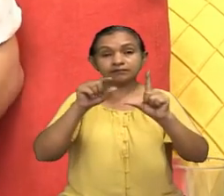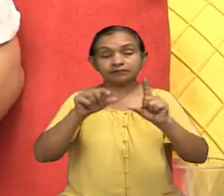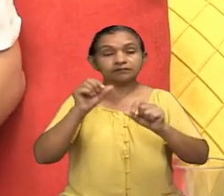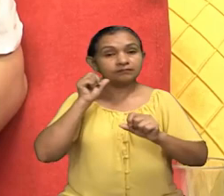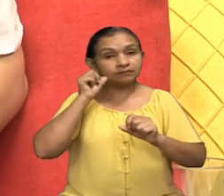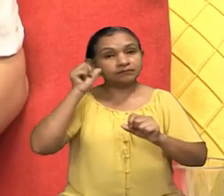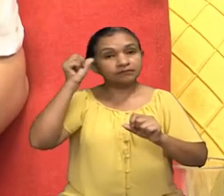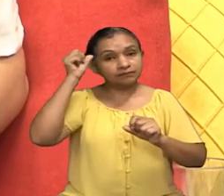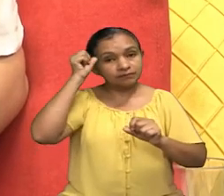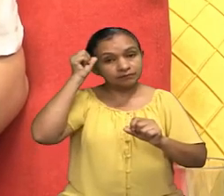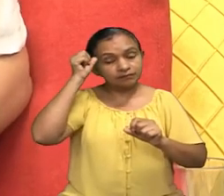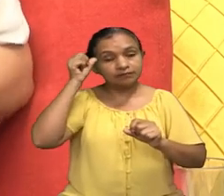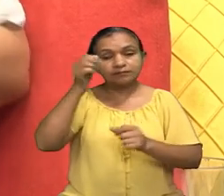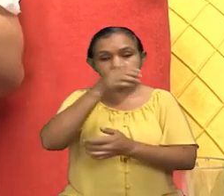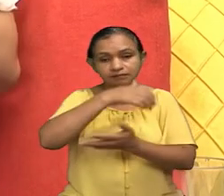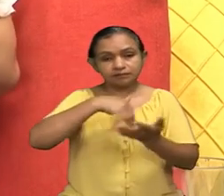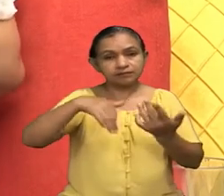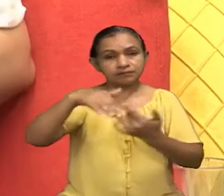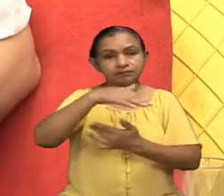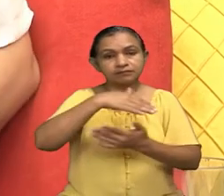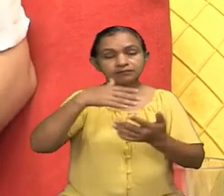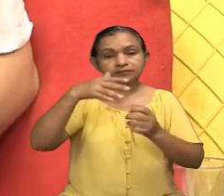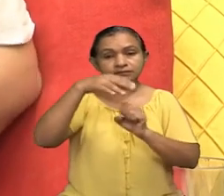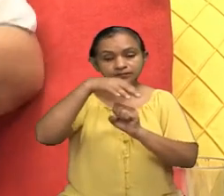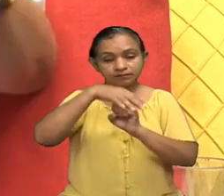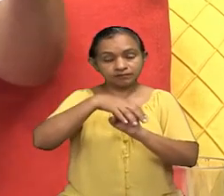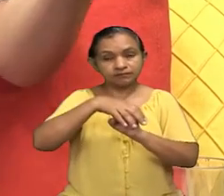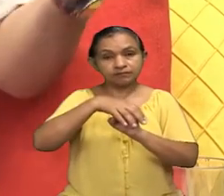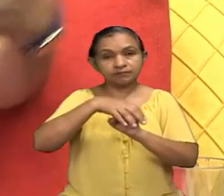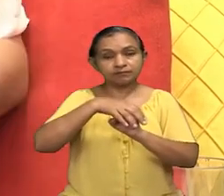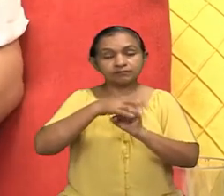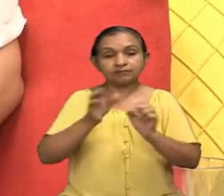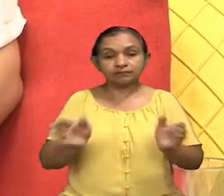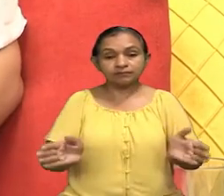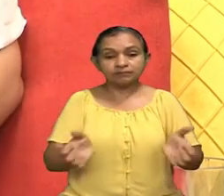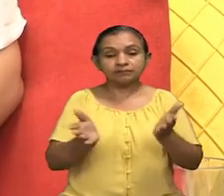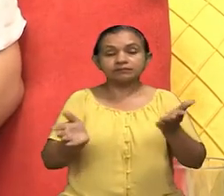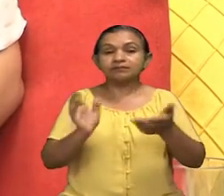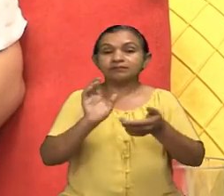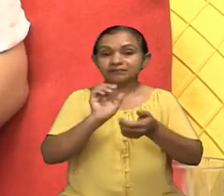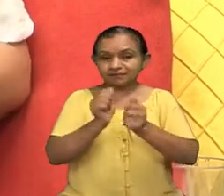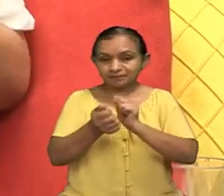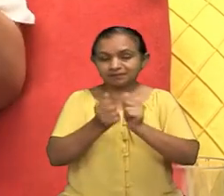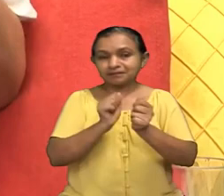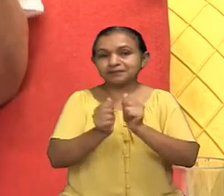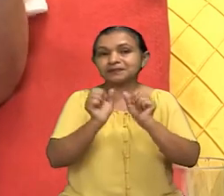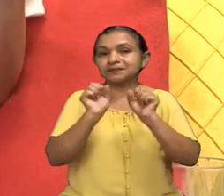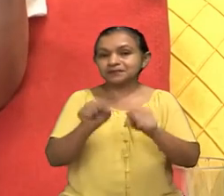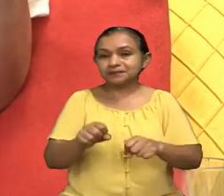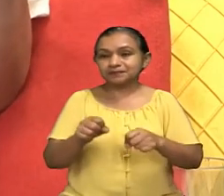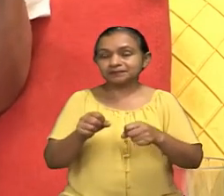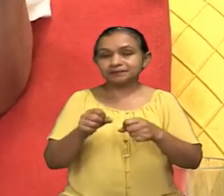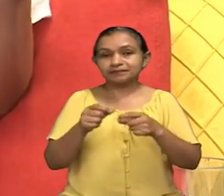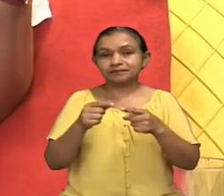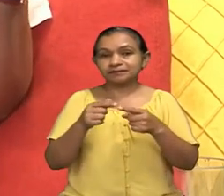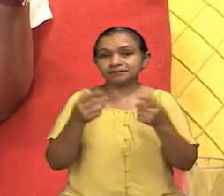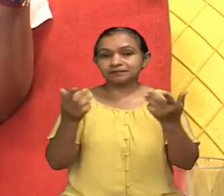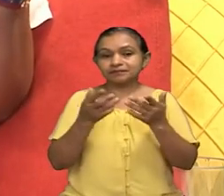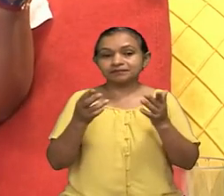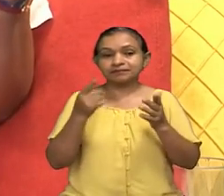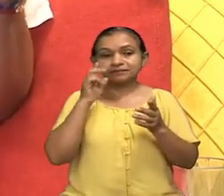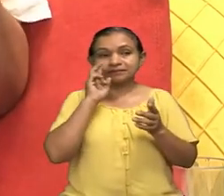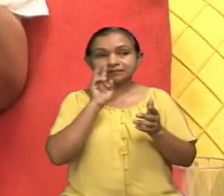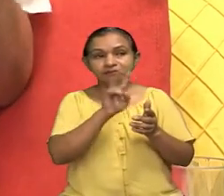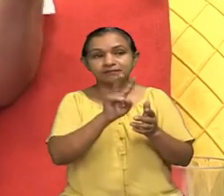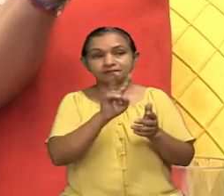adultos mayores se están involucrando en las comisiones de la promoción del deporte. Ellos son como el